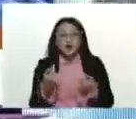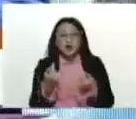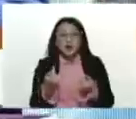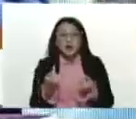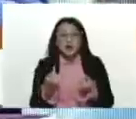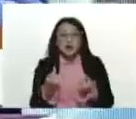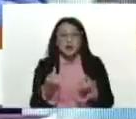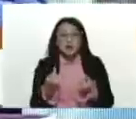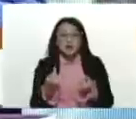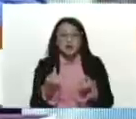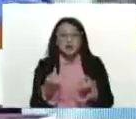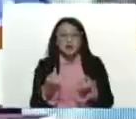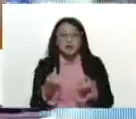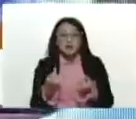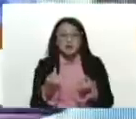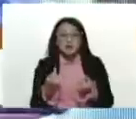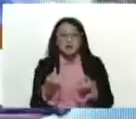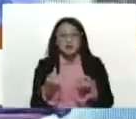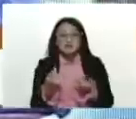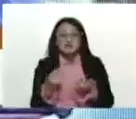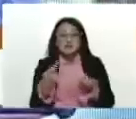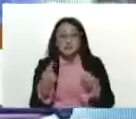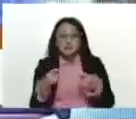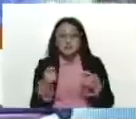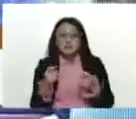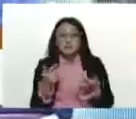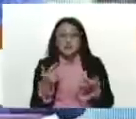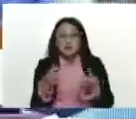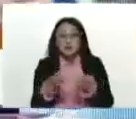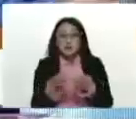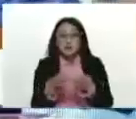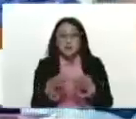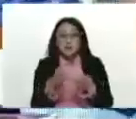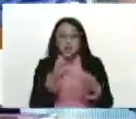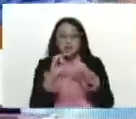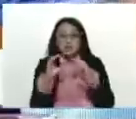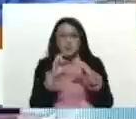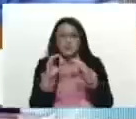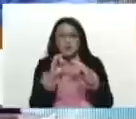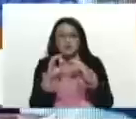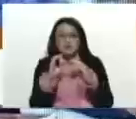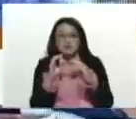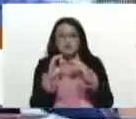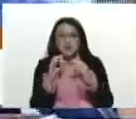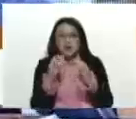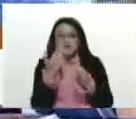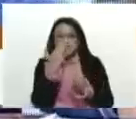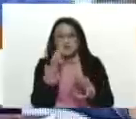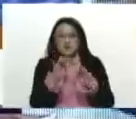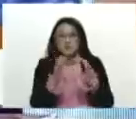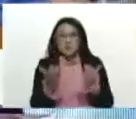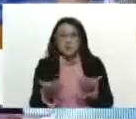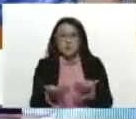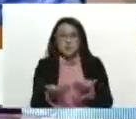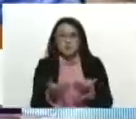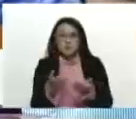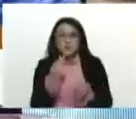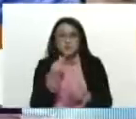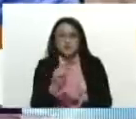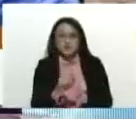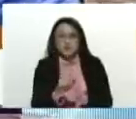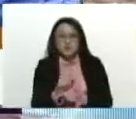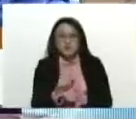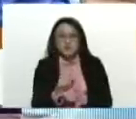eso era posible sin un gran aparataje comunicacional ante el mundo que dijera